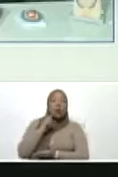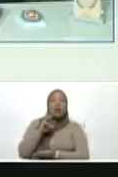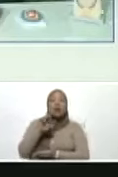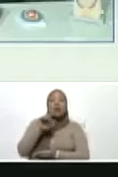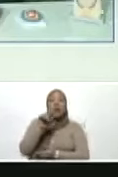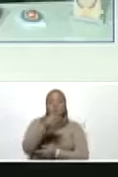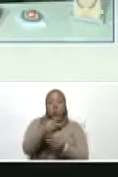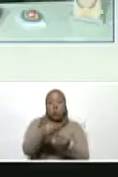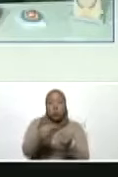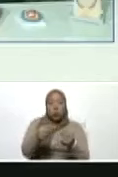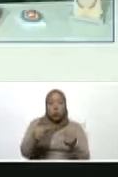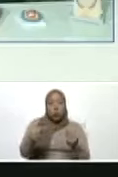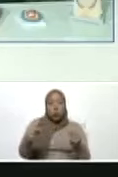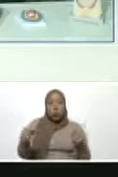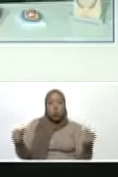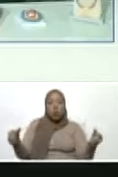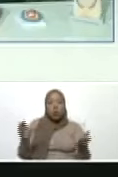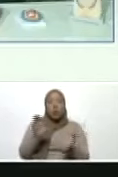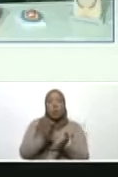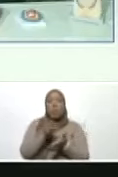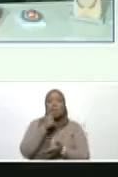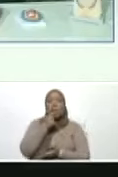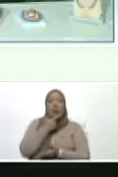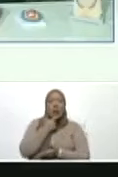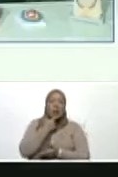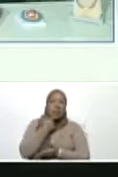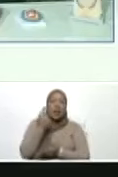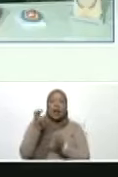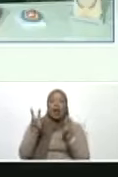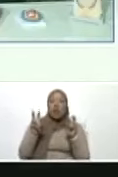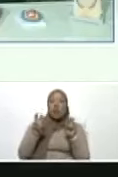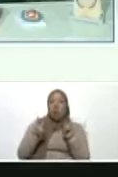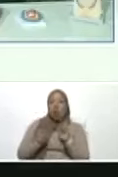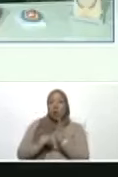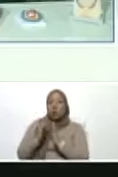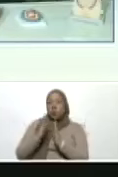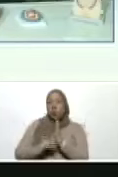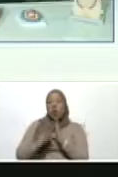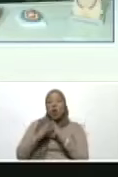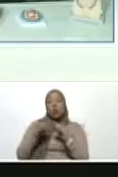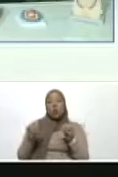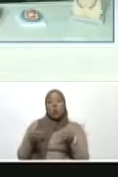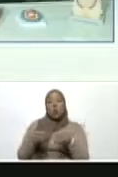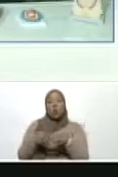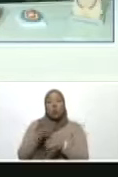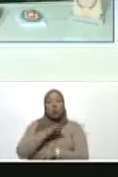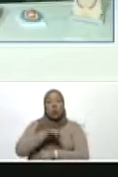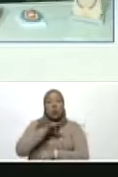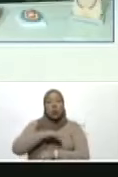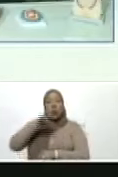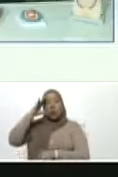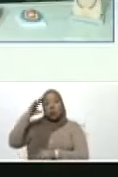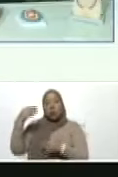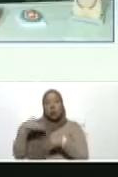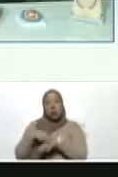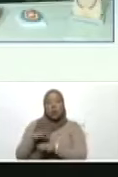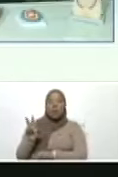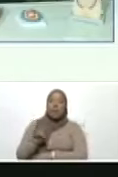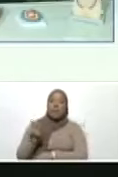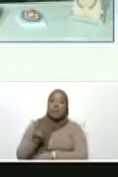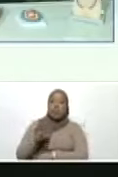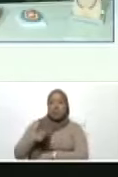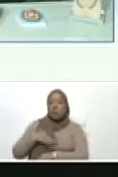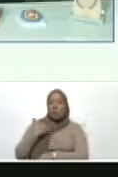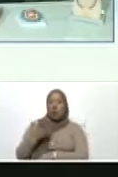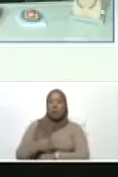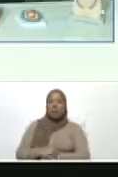Jardín. Está de paquete, como todo lo que hacen las bricomiles. Porque Venezuela sí se